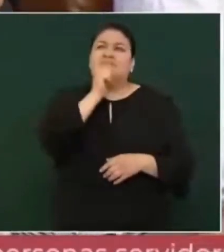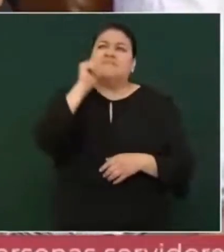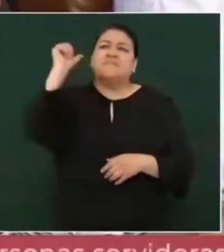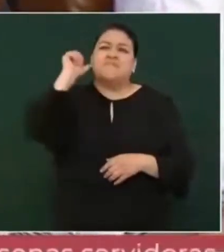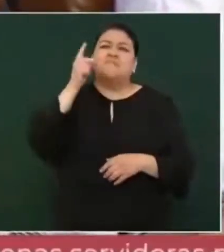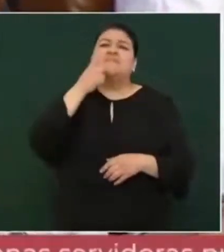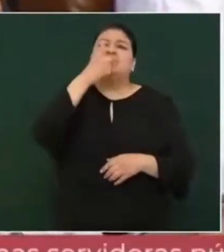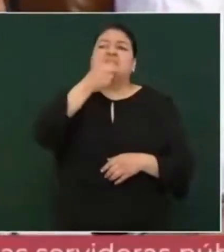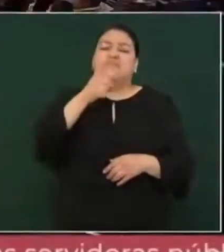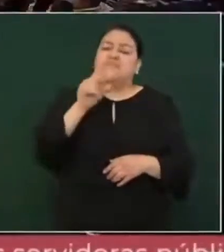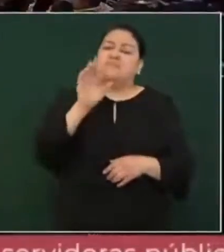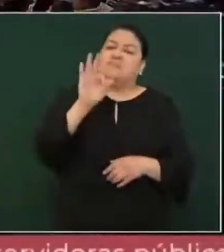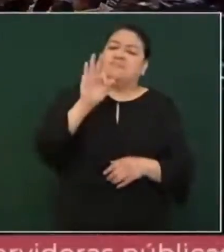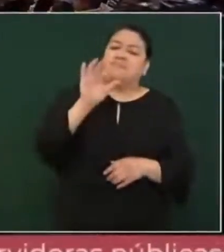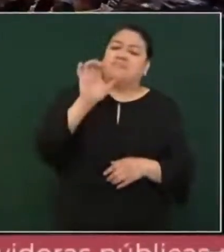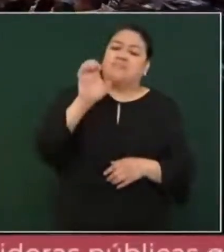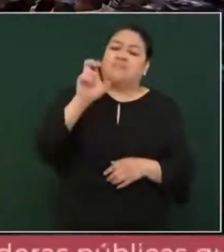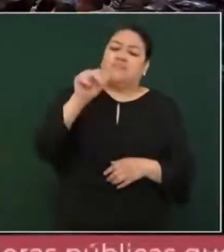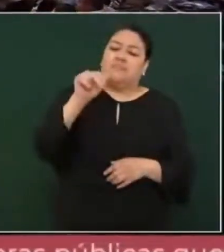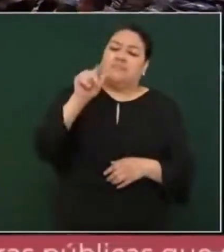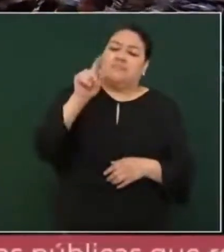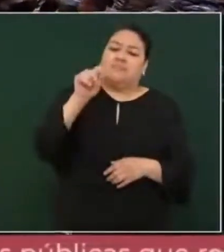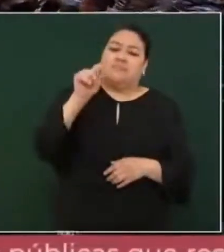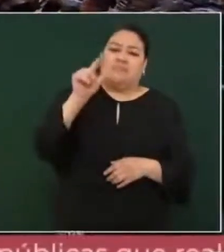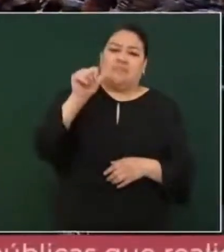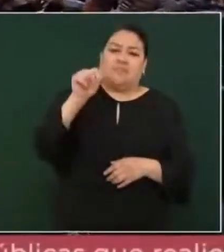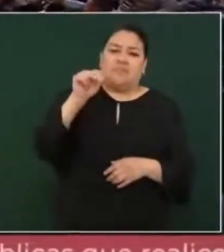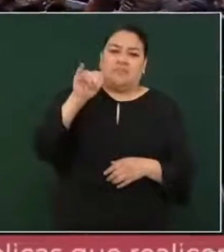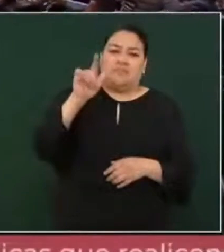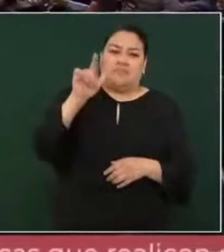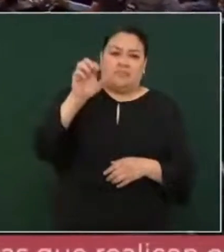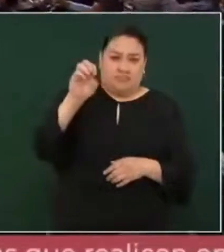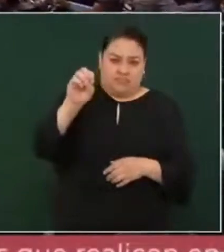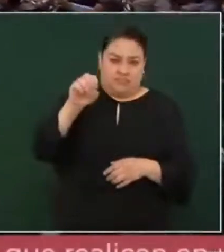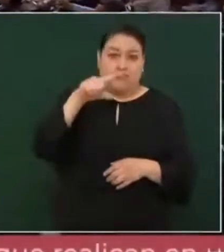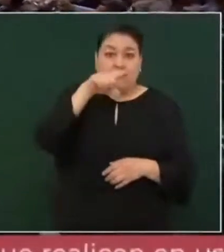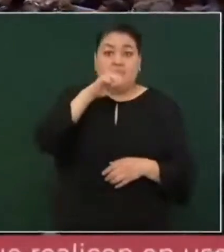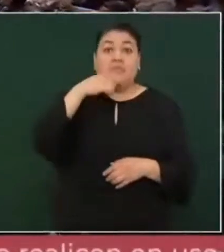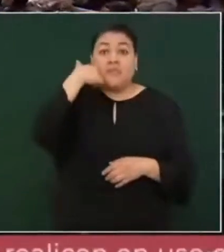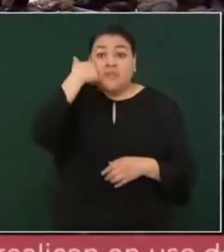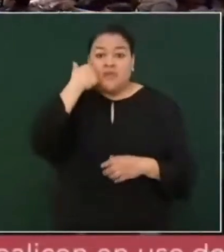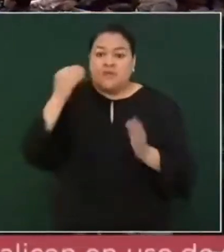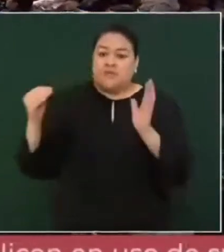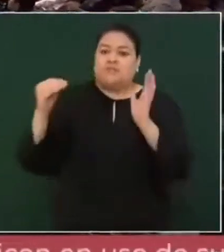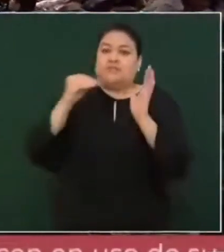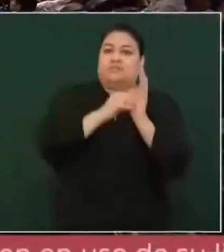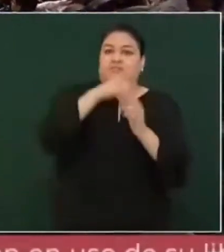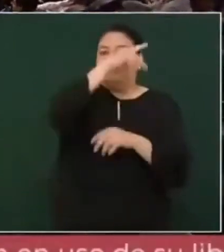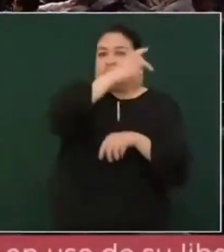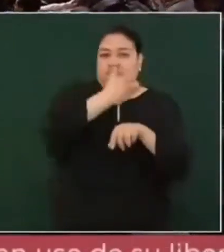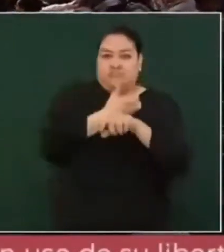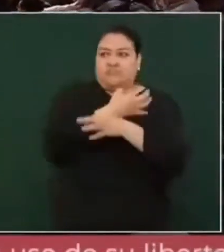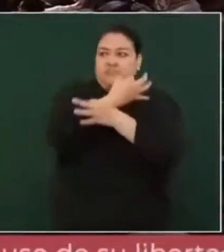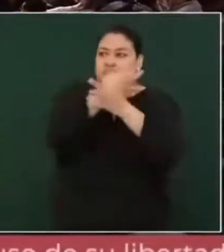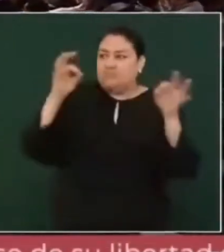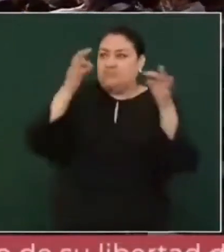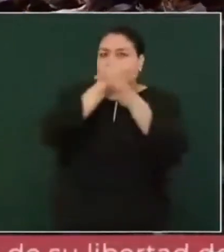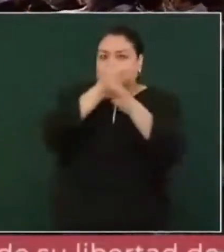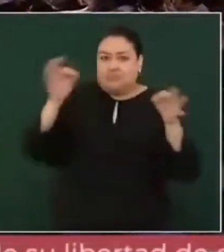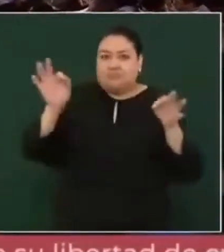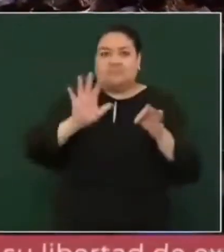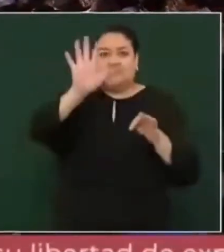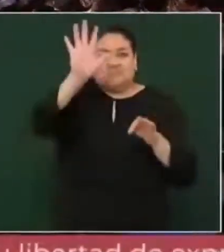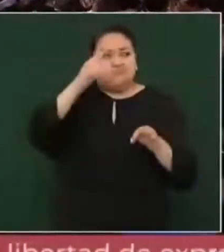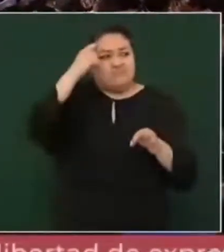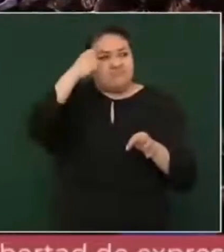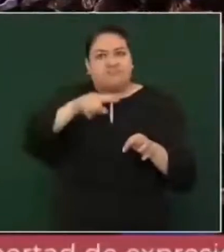lo del fentanilo, que lo quieren meter en este caso en las campañas, en la agenda de campañas ahí de Estados Unidos, pues digamos como de